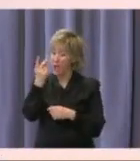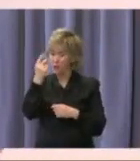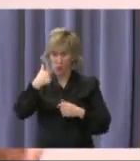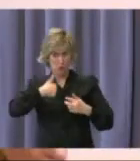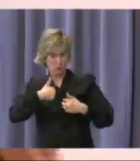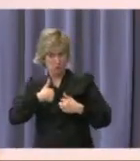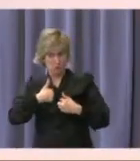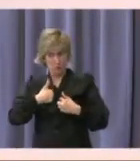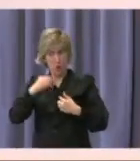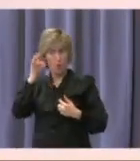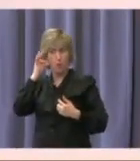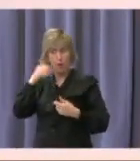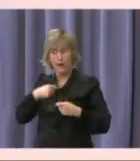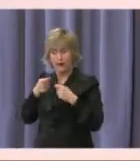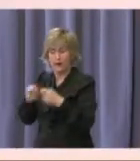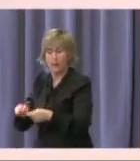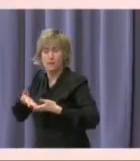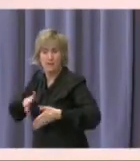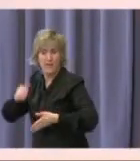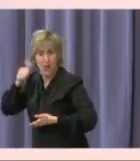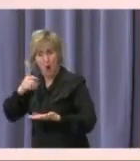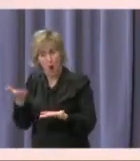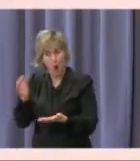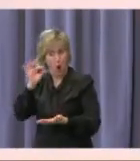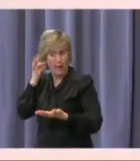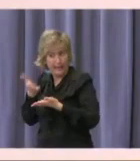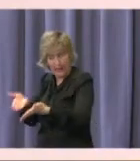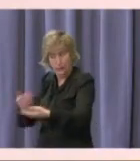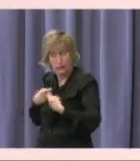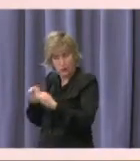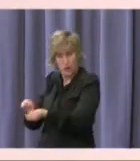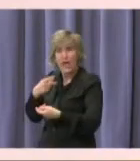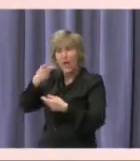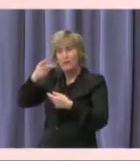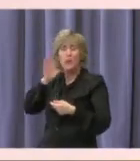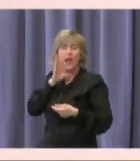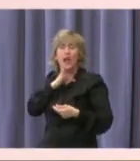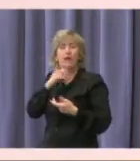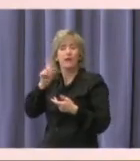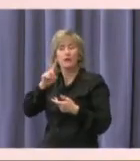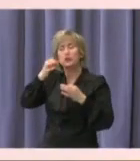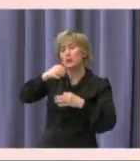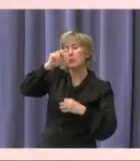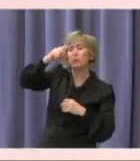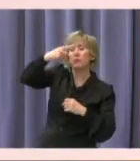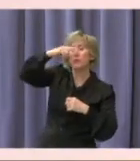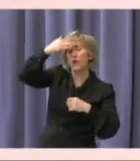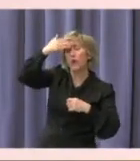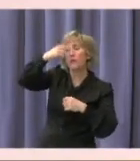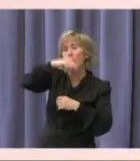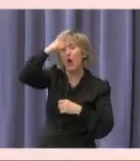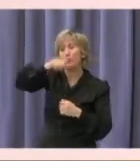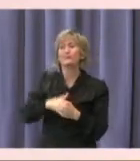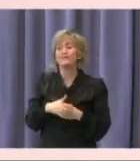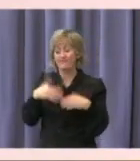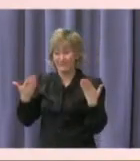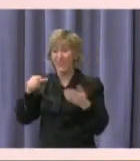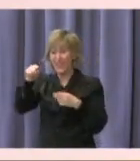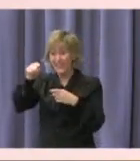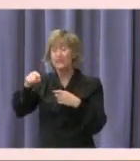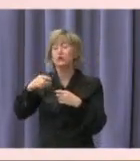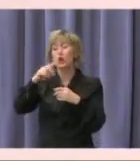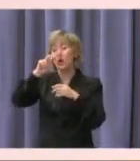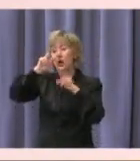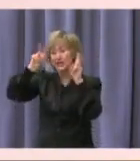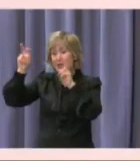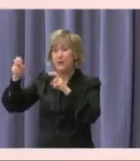al hijo o a la hija? ¿Por qué? Es decir, son actitudes que ni nos planteamos. Solo hablando de este concepto podemos llegarnos a plantear, ¿no?, este tipo